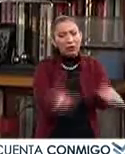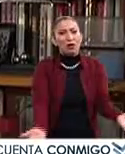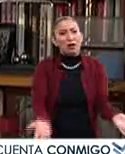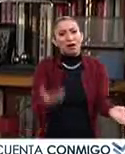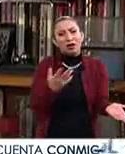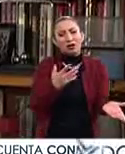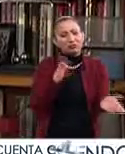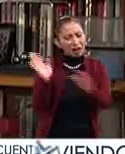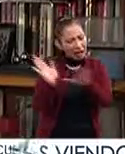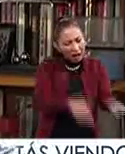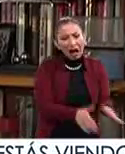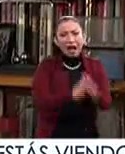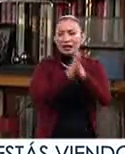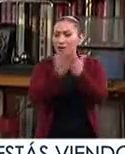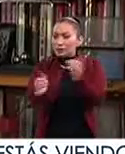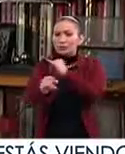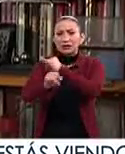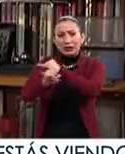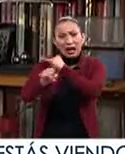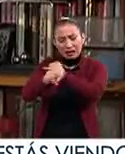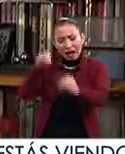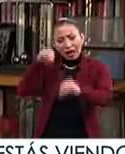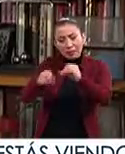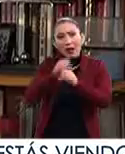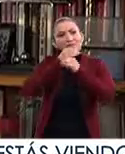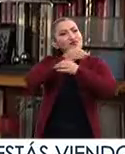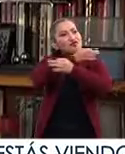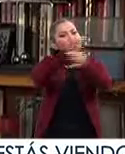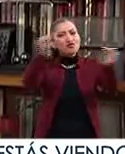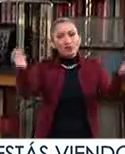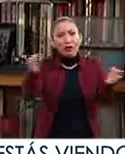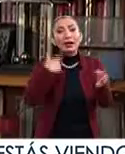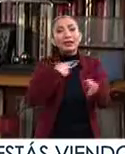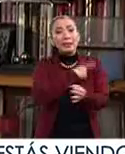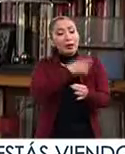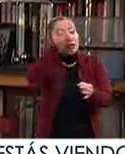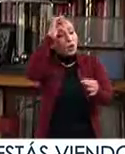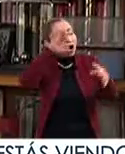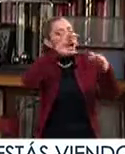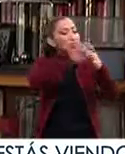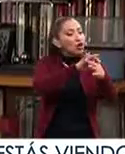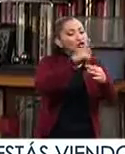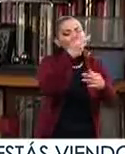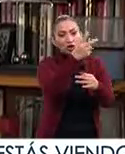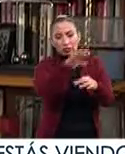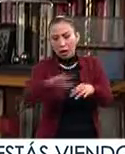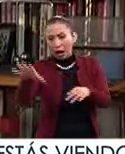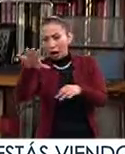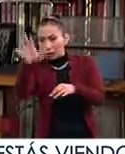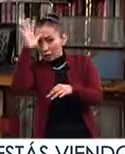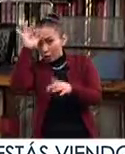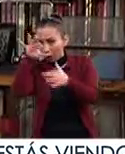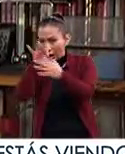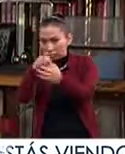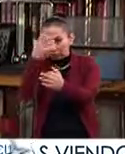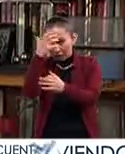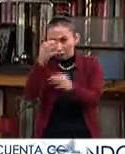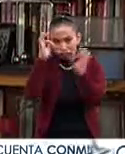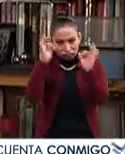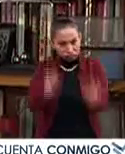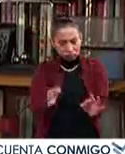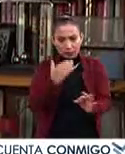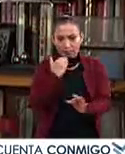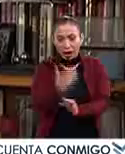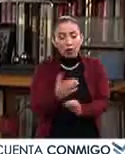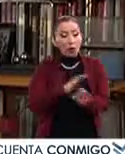que revivir las librerías virtuales para darles impacto. Y hay que pactar con dos sectores, pactos serios,